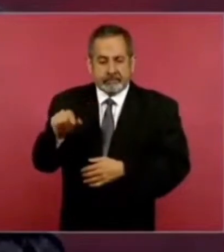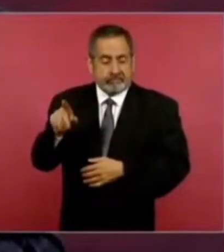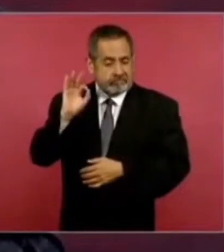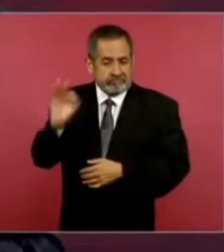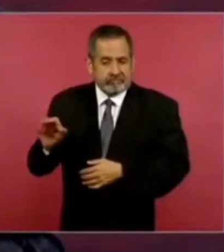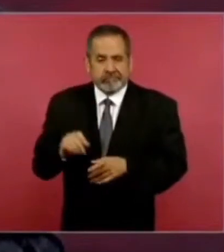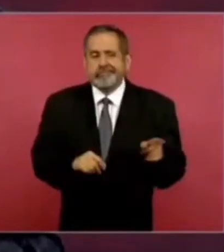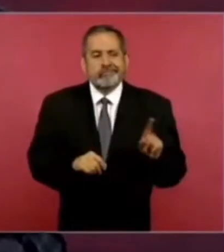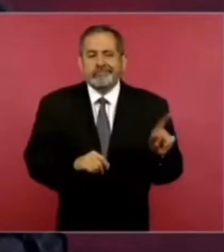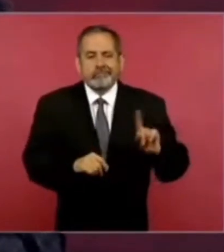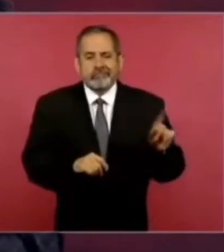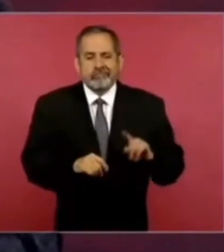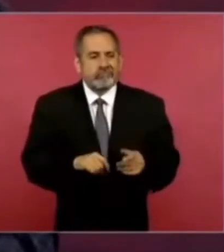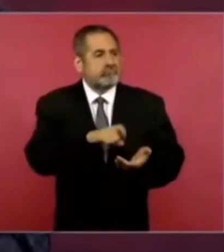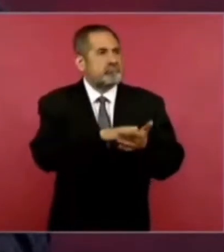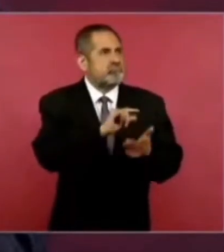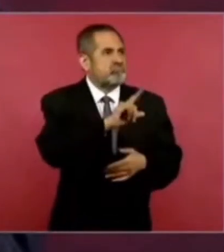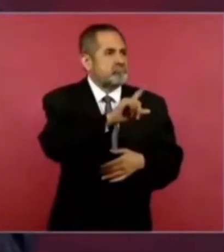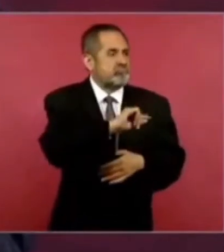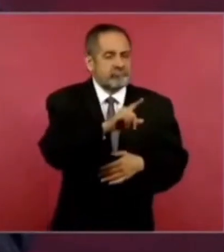de la ciudad